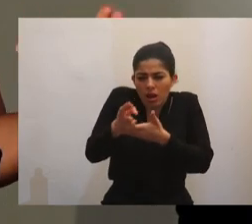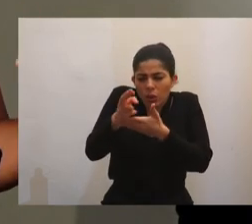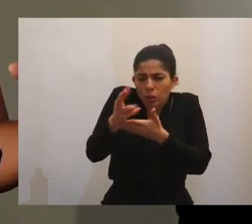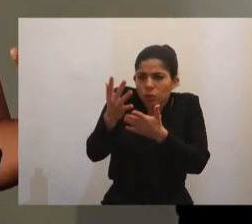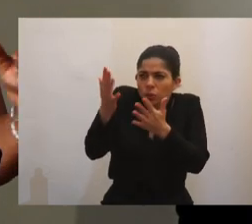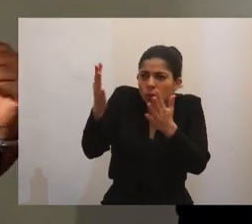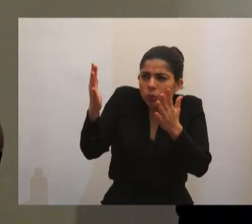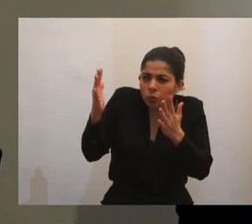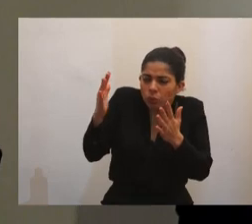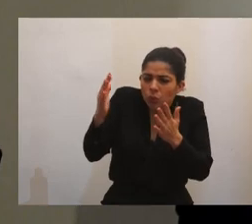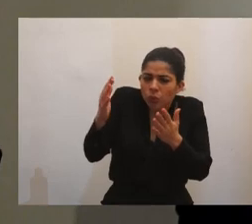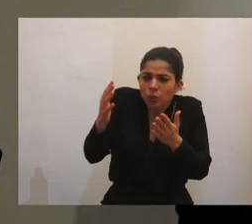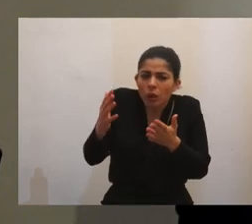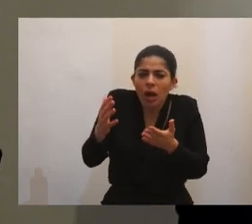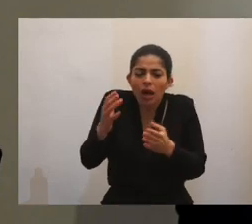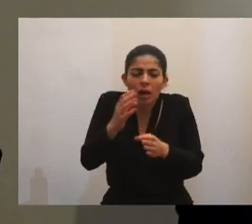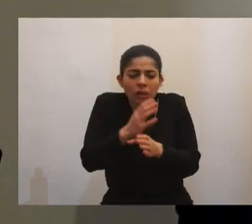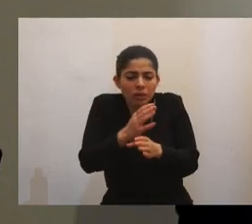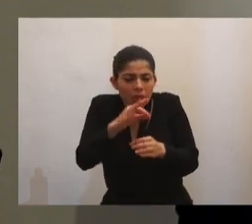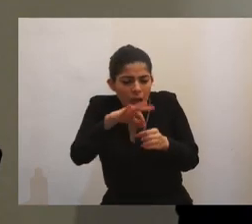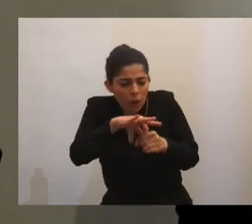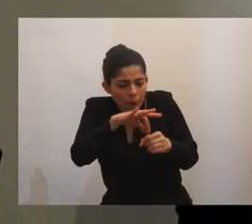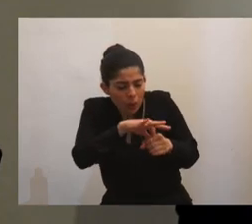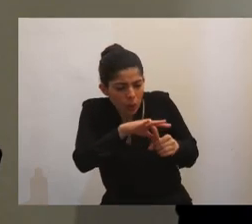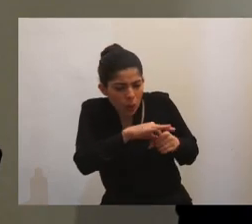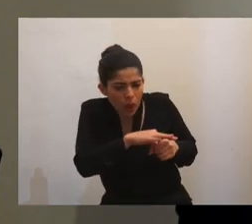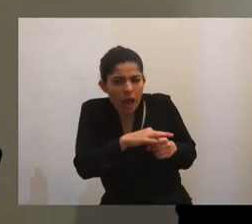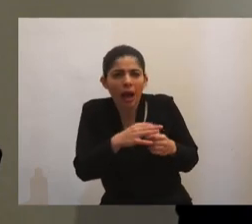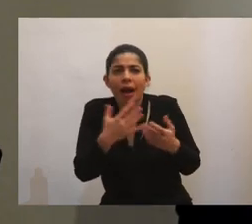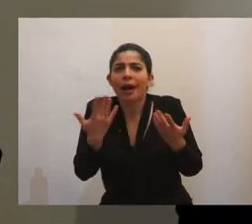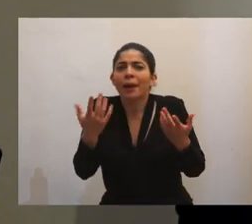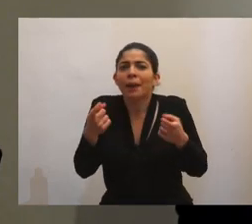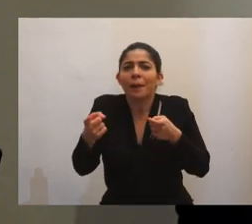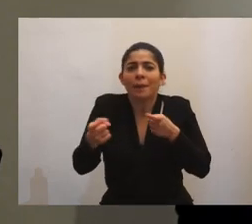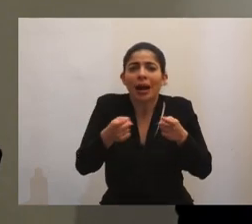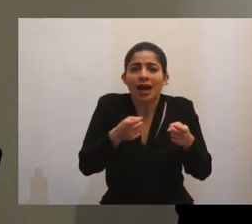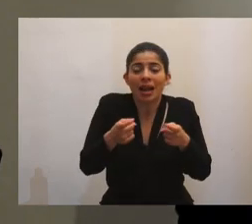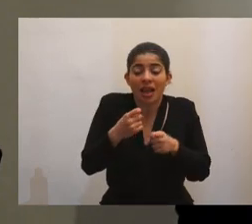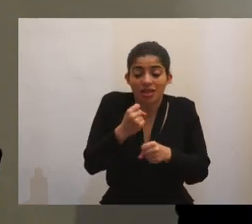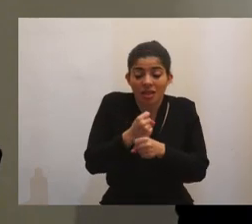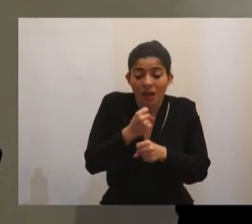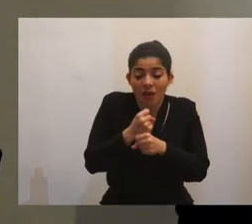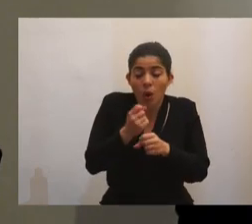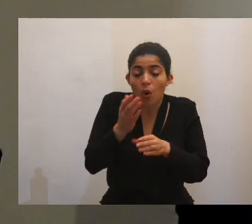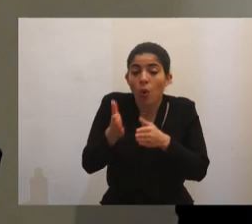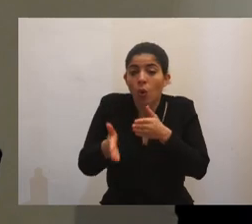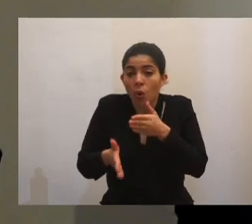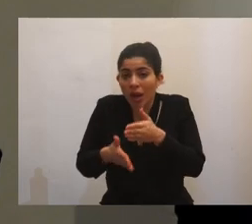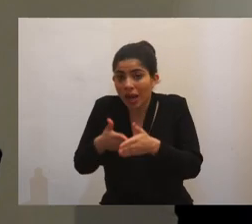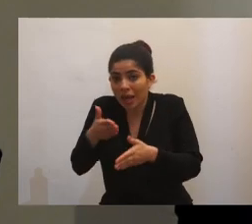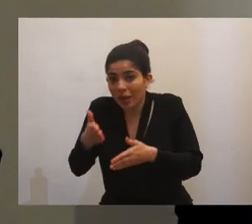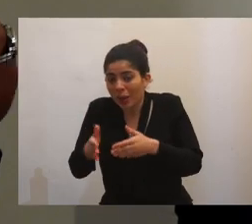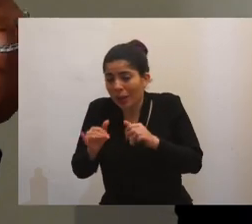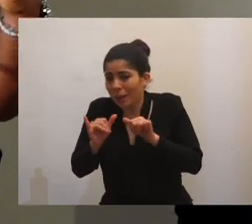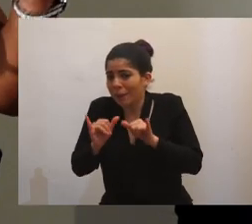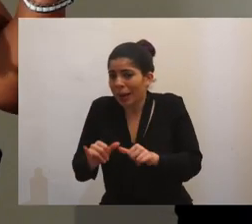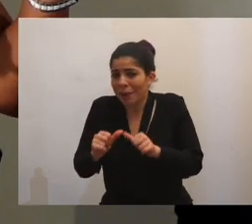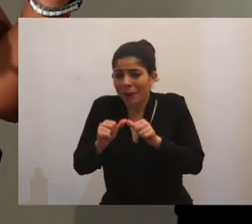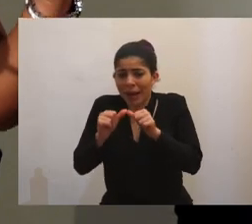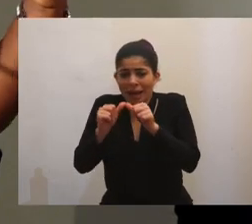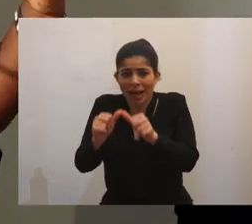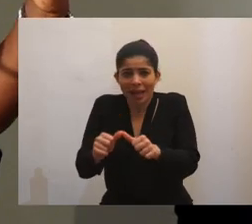forestales, haciendo producción agropecuaria, manejando, haciendo labores de cuido permanentes,